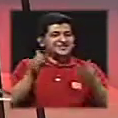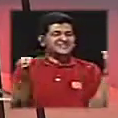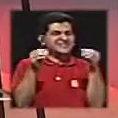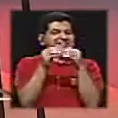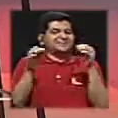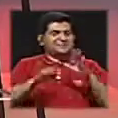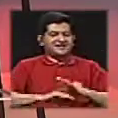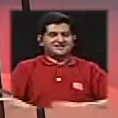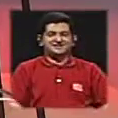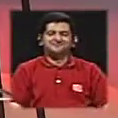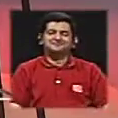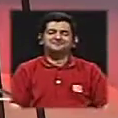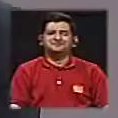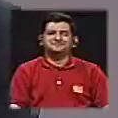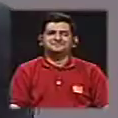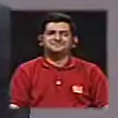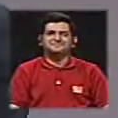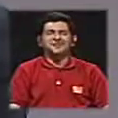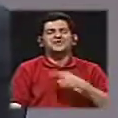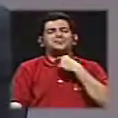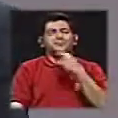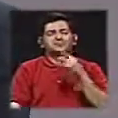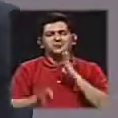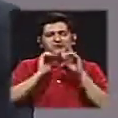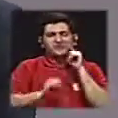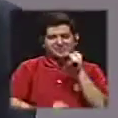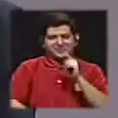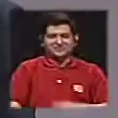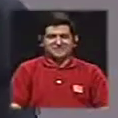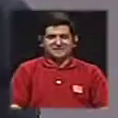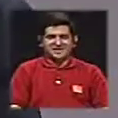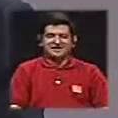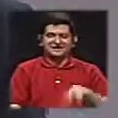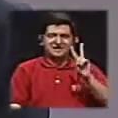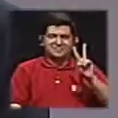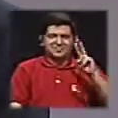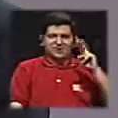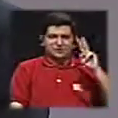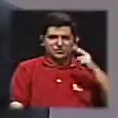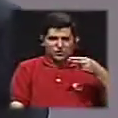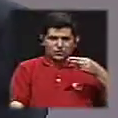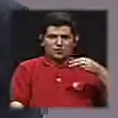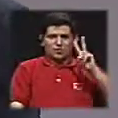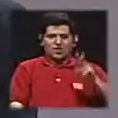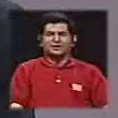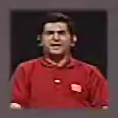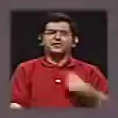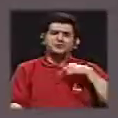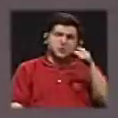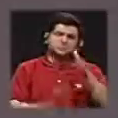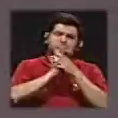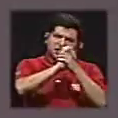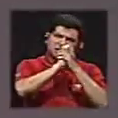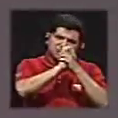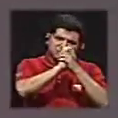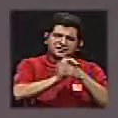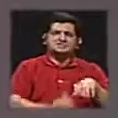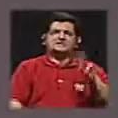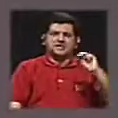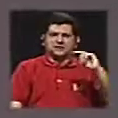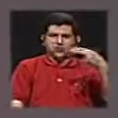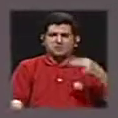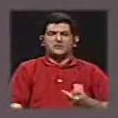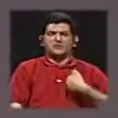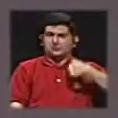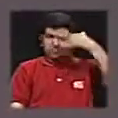Ok. ha sido un gusto conversar con usted, don Víctor. Nos vemos. Yo lo felicito, Mauricio, porque